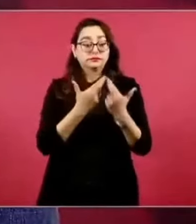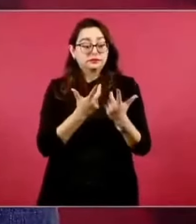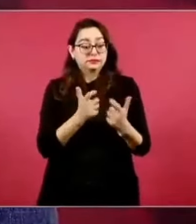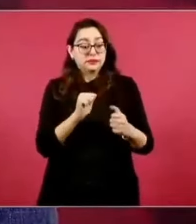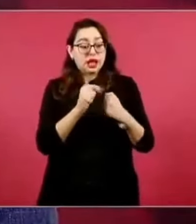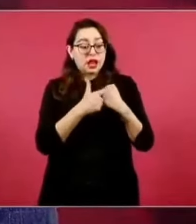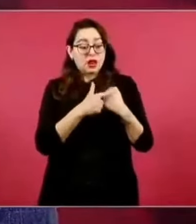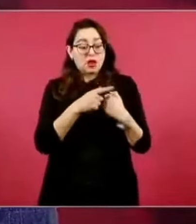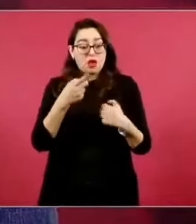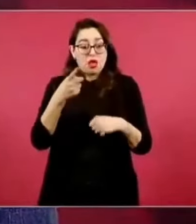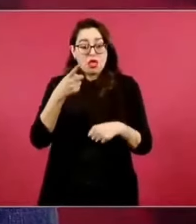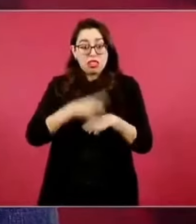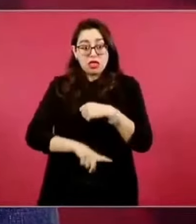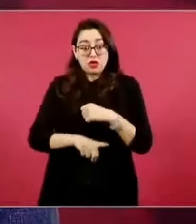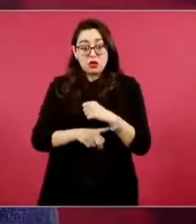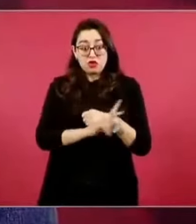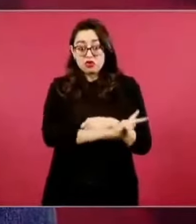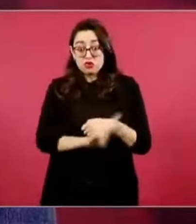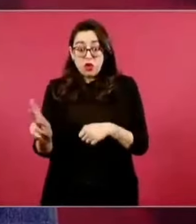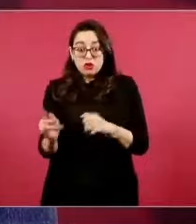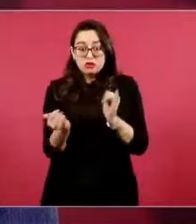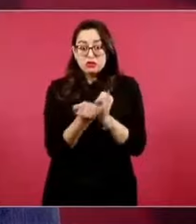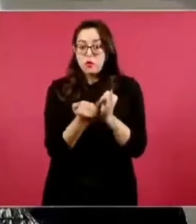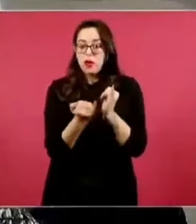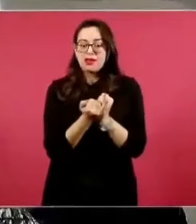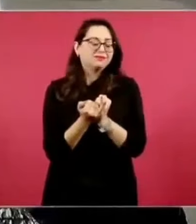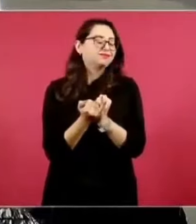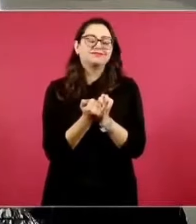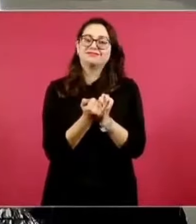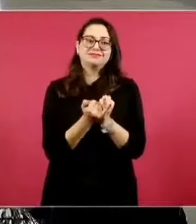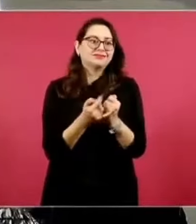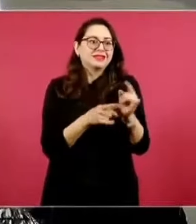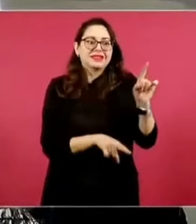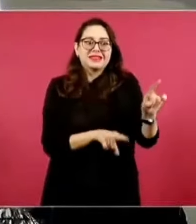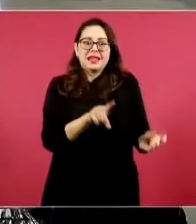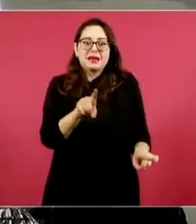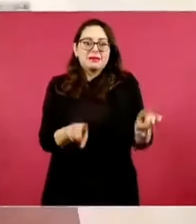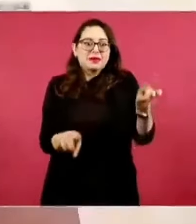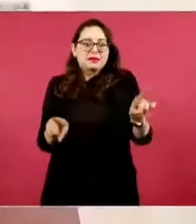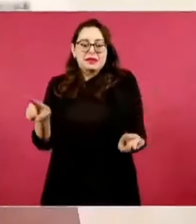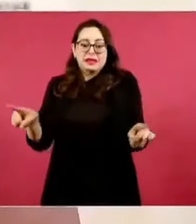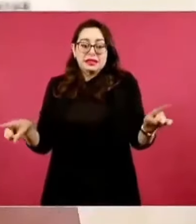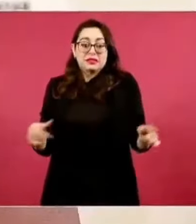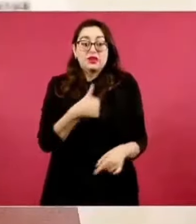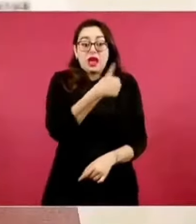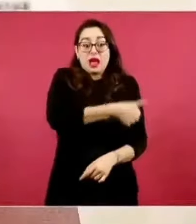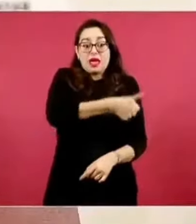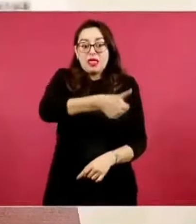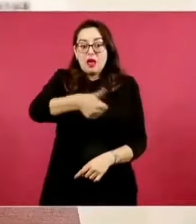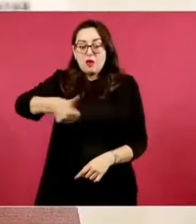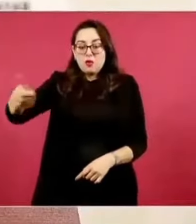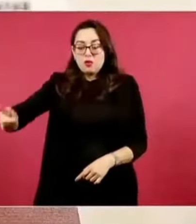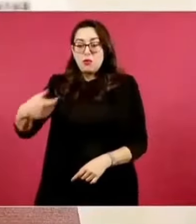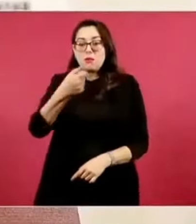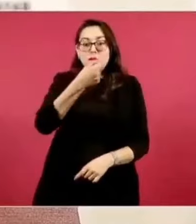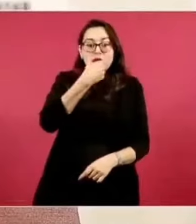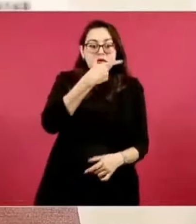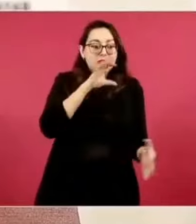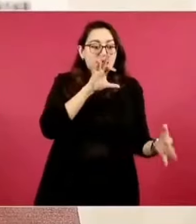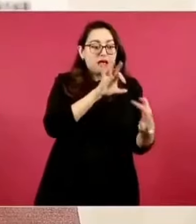de laboratorio de primer nivel donde se obtienen células se esas células se